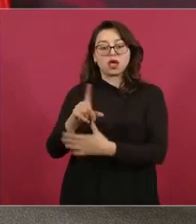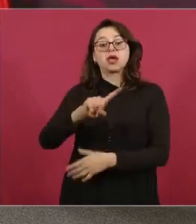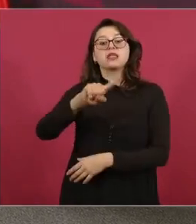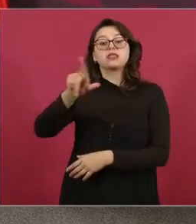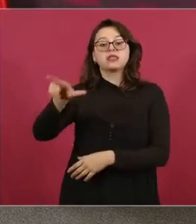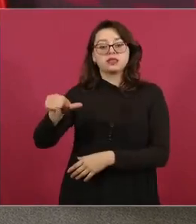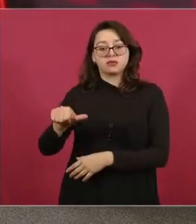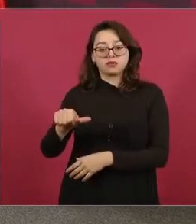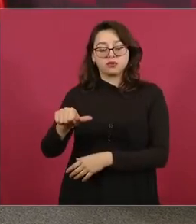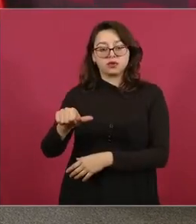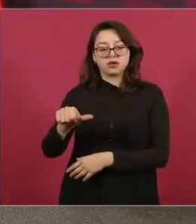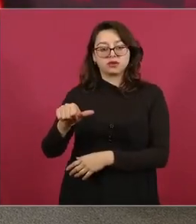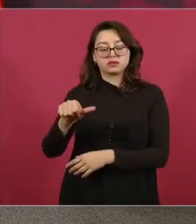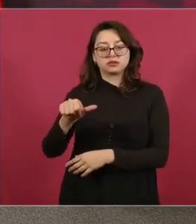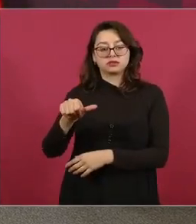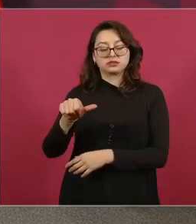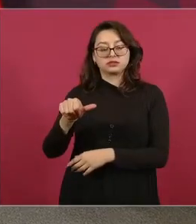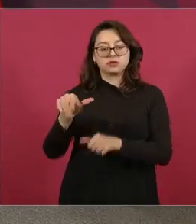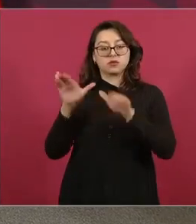después, vuelo